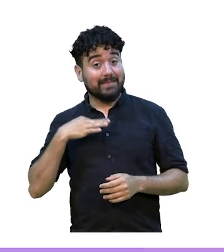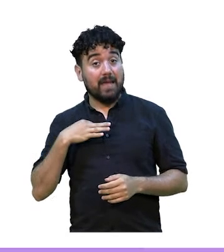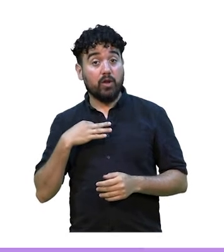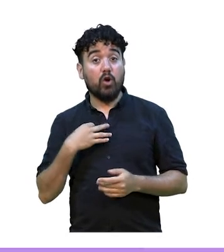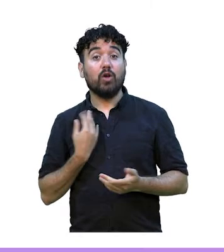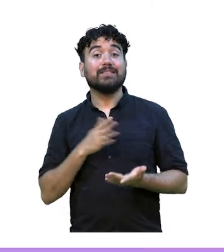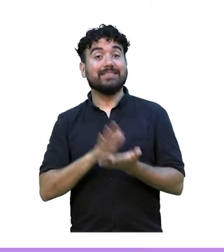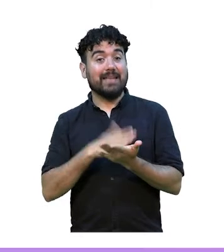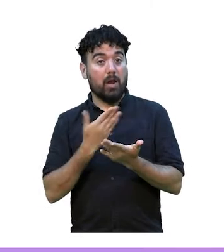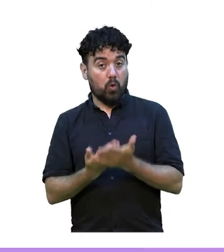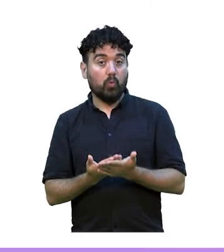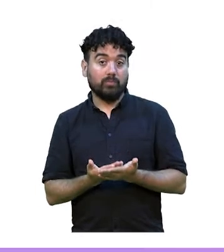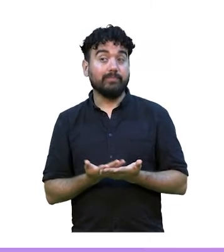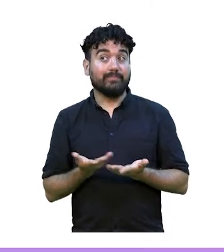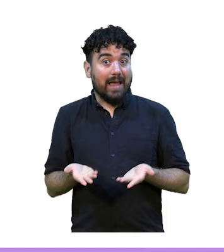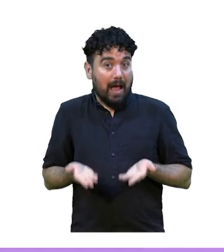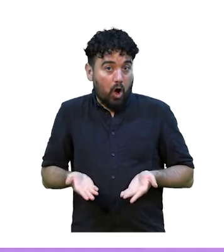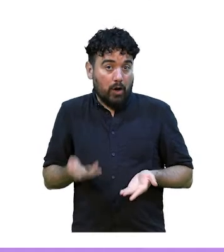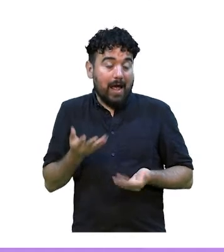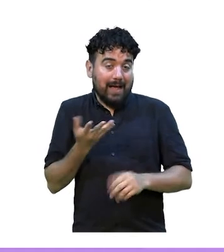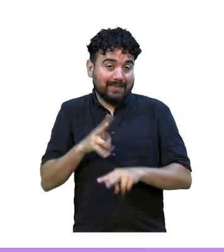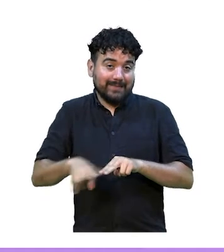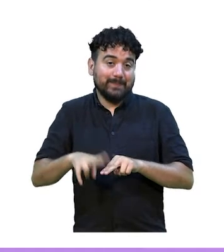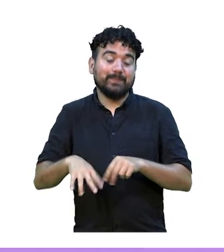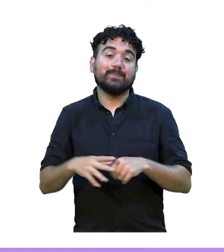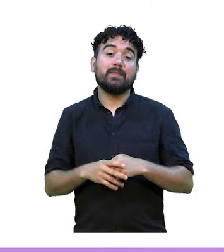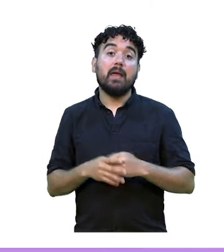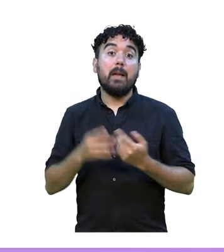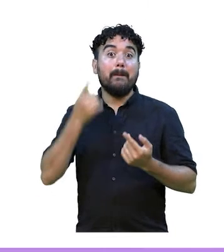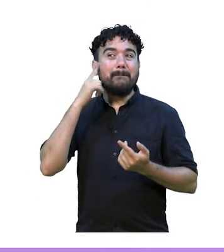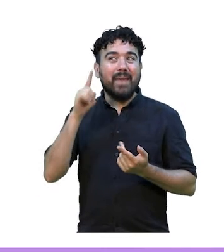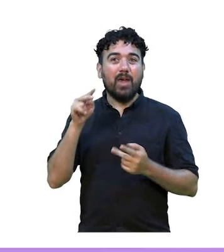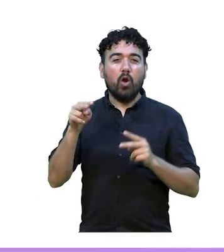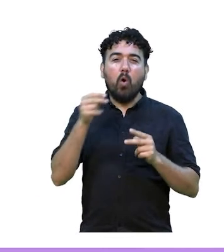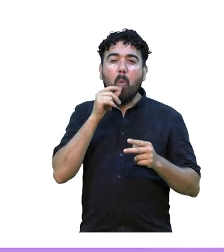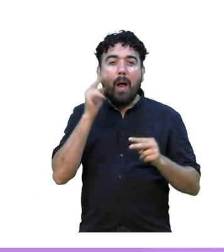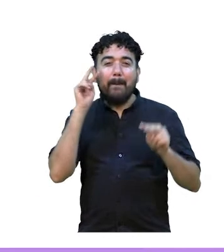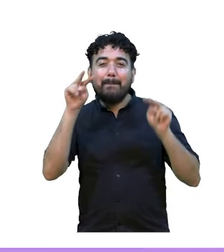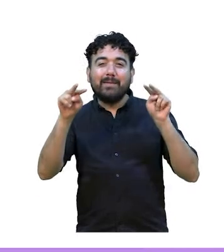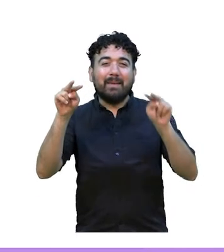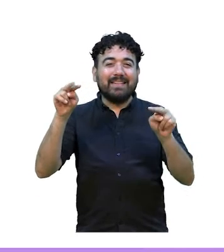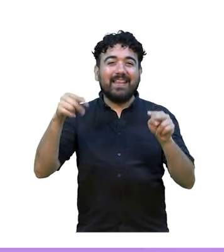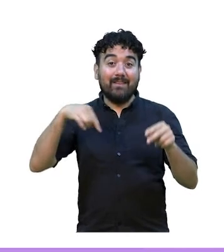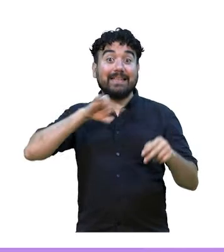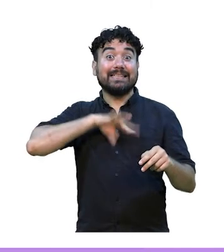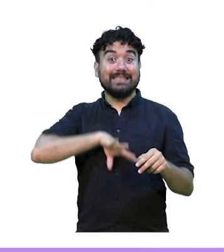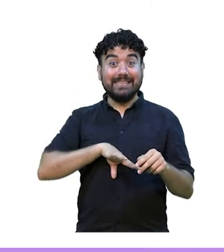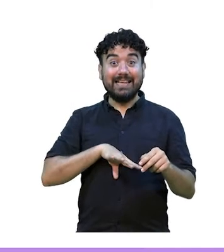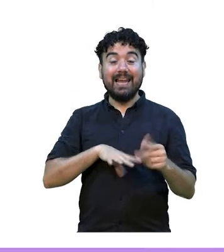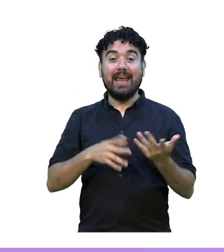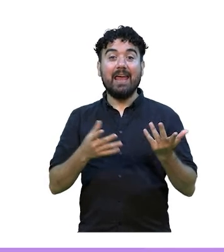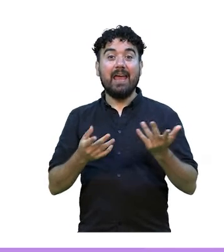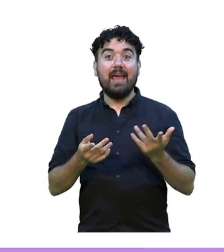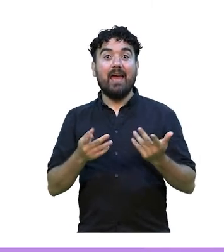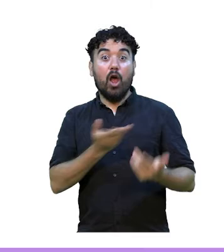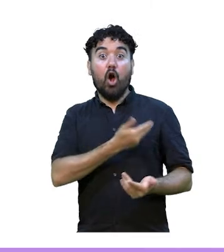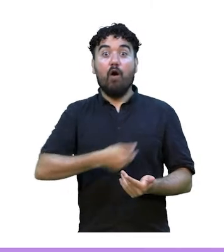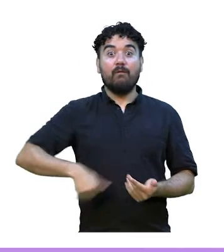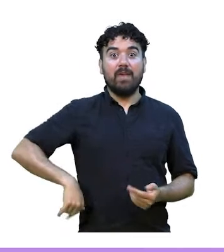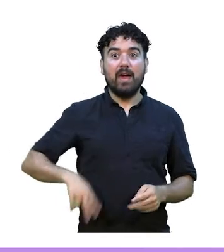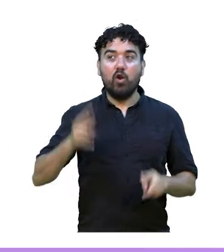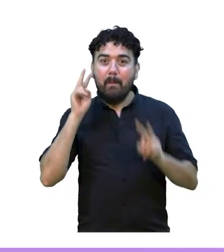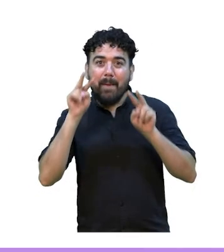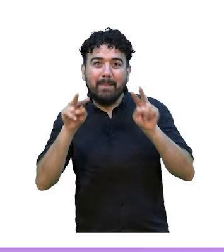en la actualidad, pero hasta el momento la perspectiva que se está utilizando en